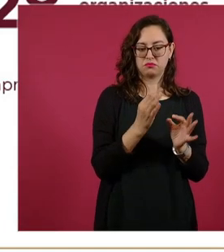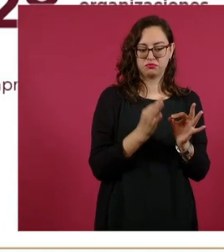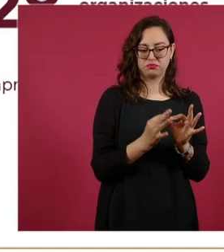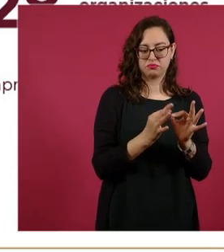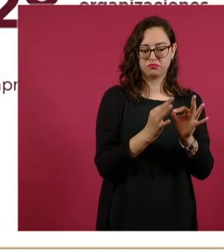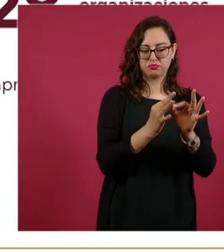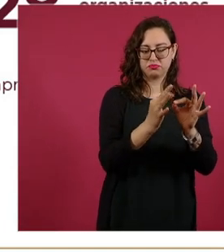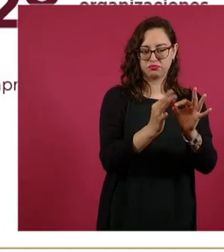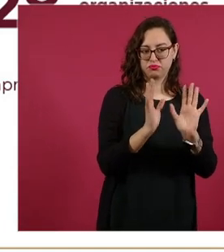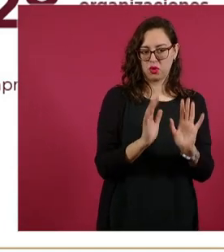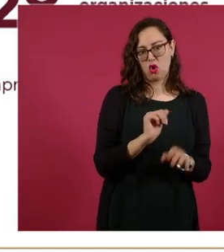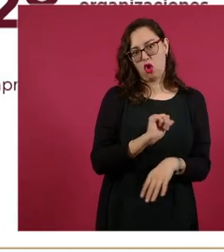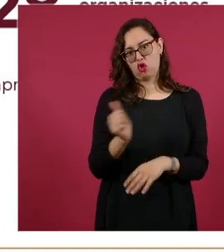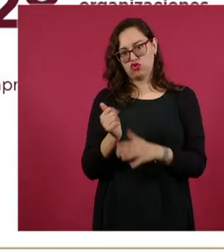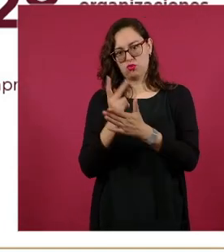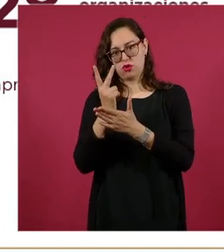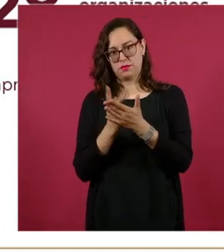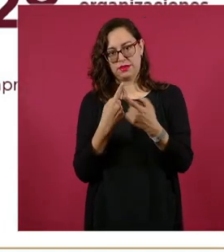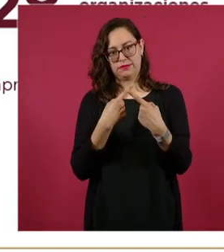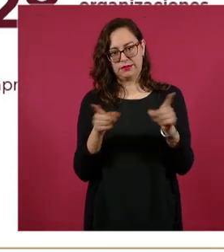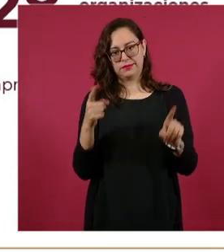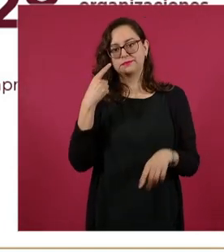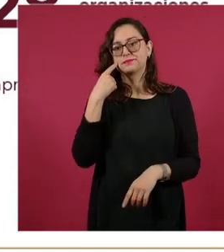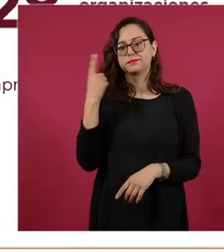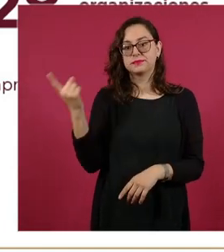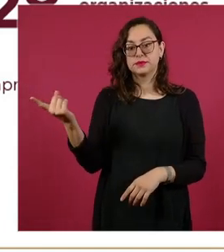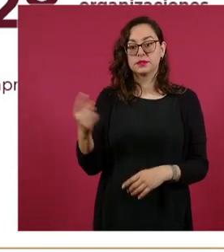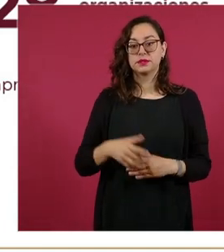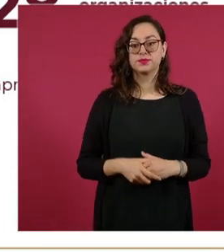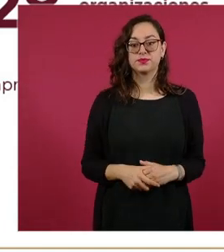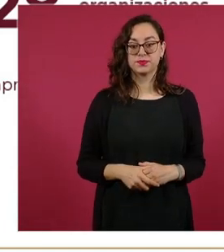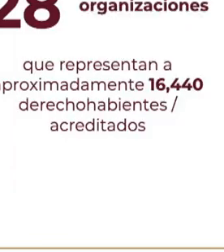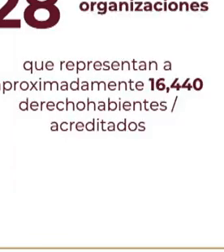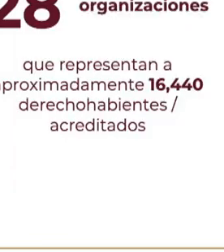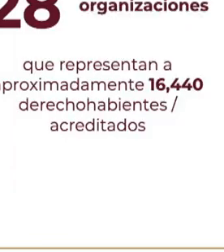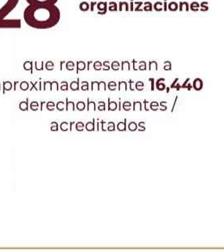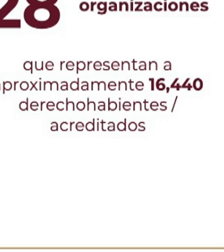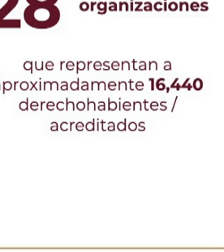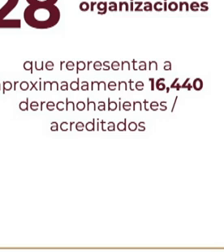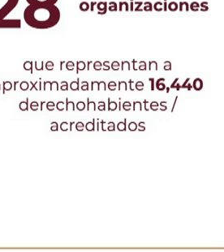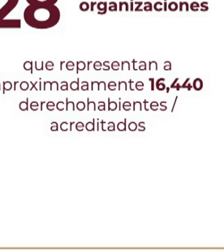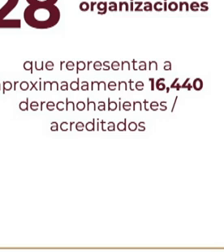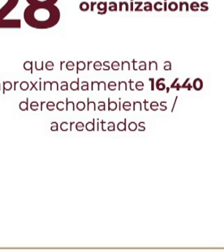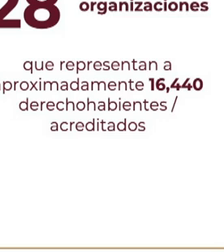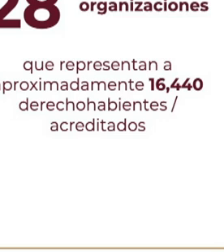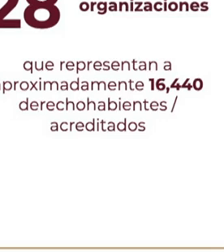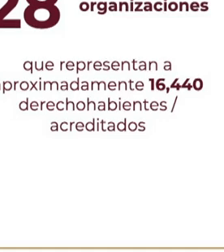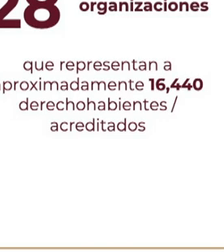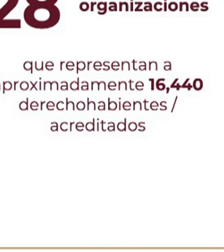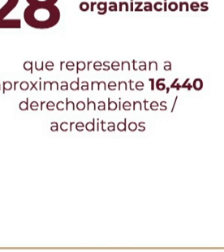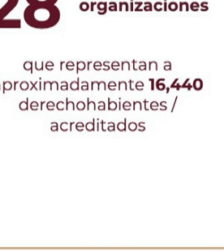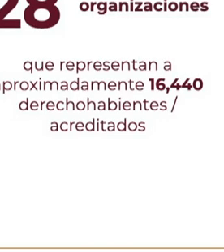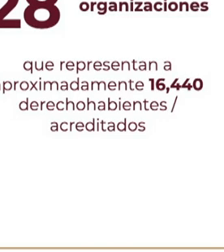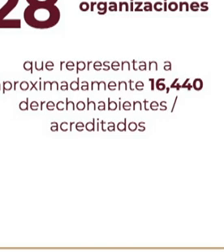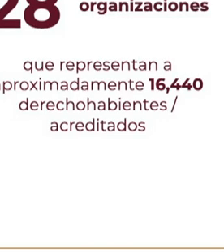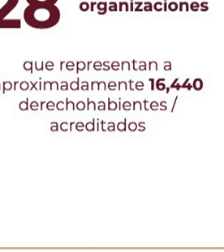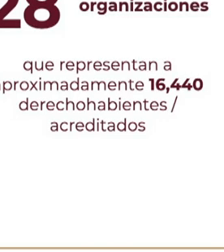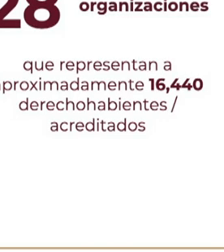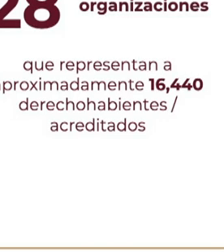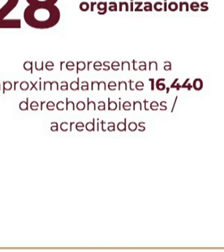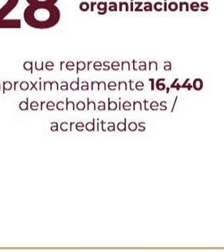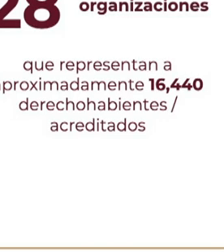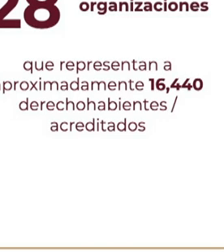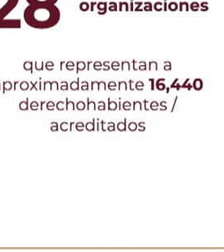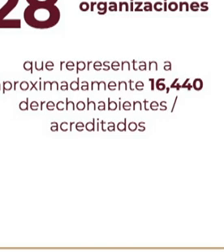90 por ciento de pago de su crédito automáticamente se le condonaba el 10 por ciento restante. Bueno, ese claro sigue operando. Y luego dos